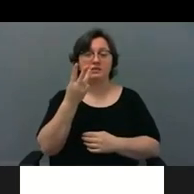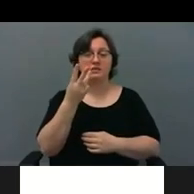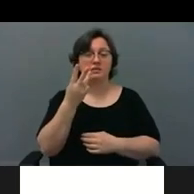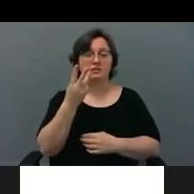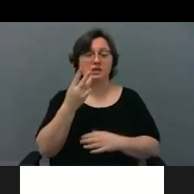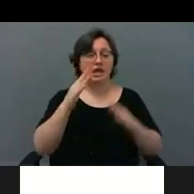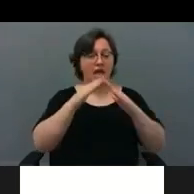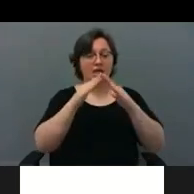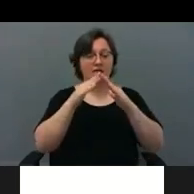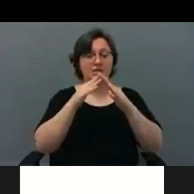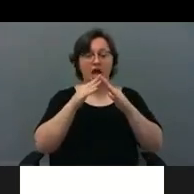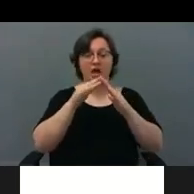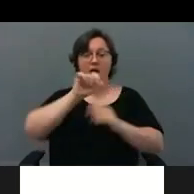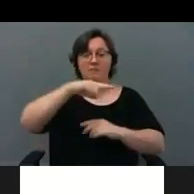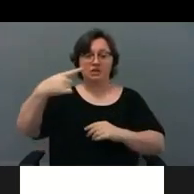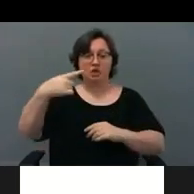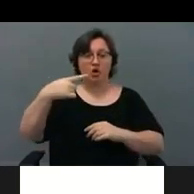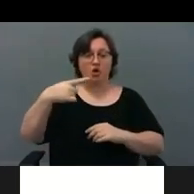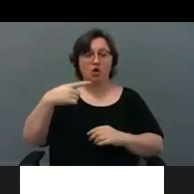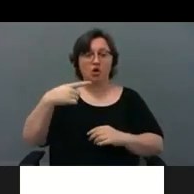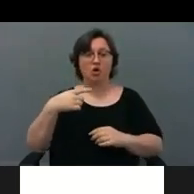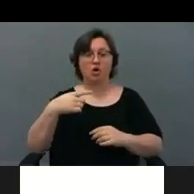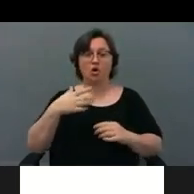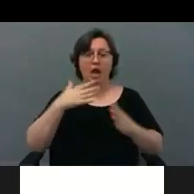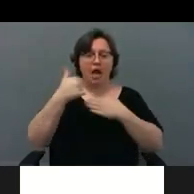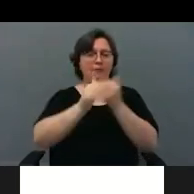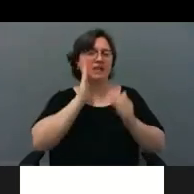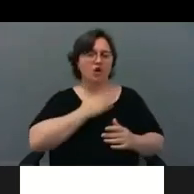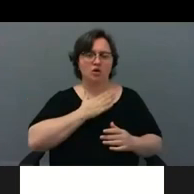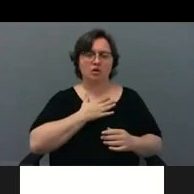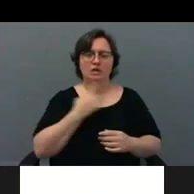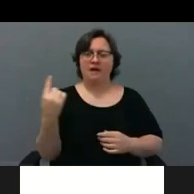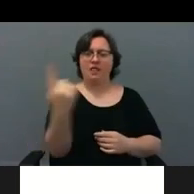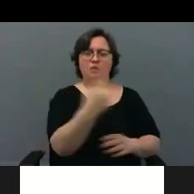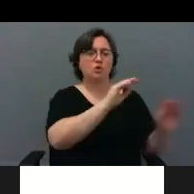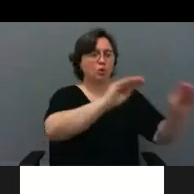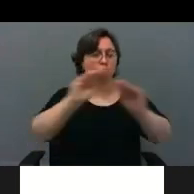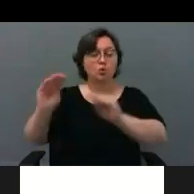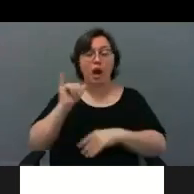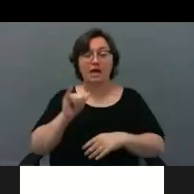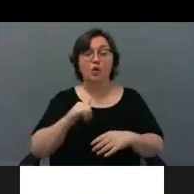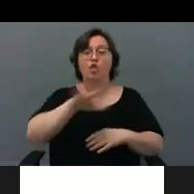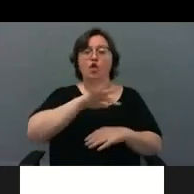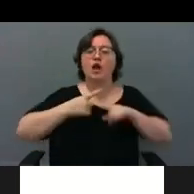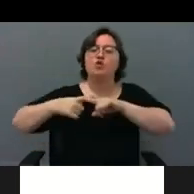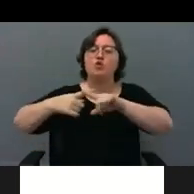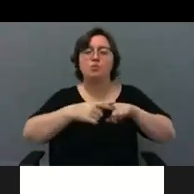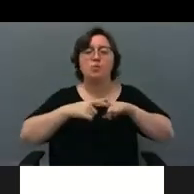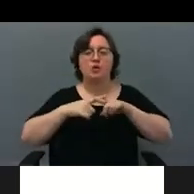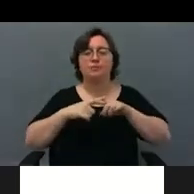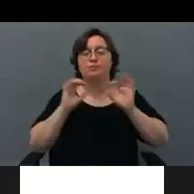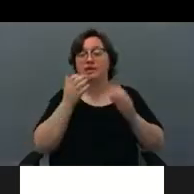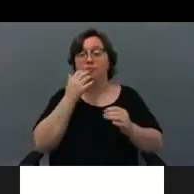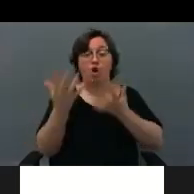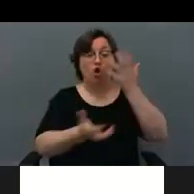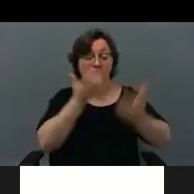en una vivienda que tenemos nuestras habitaciones individuales y luego zona común, tenemos lo que es